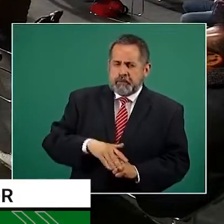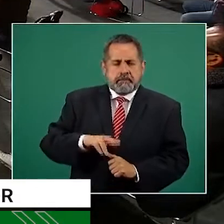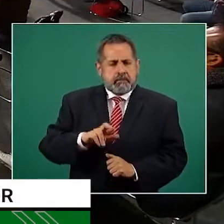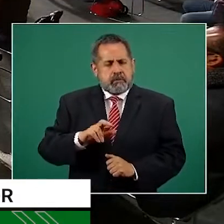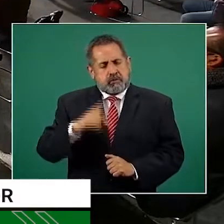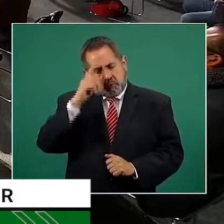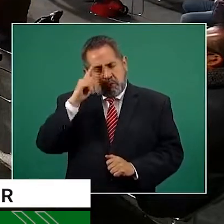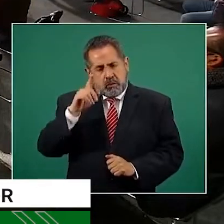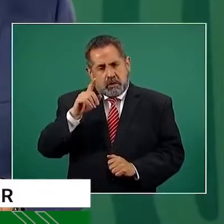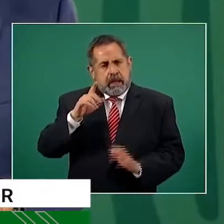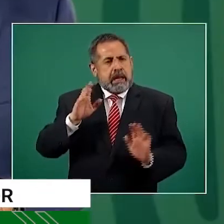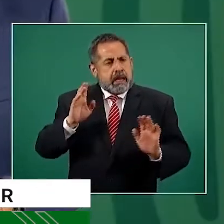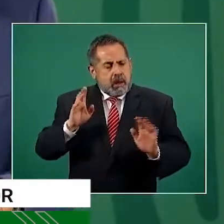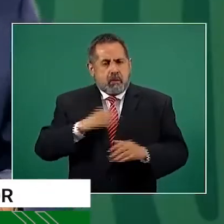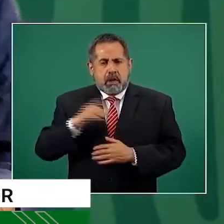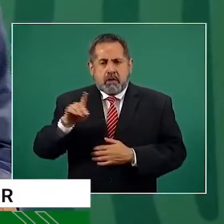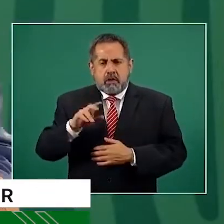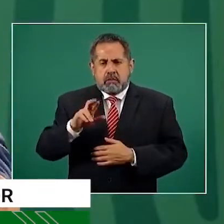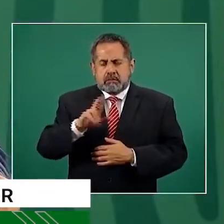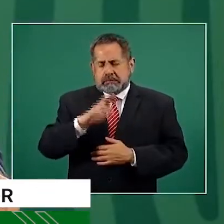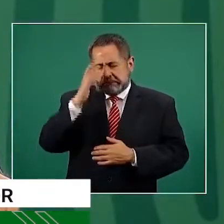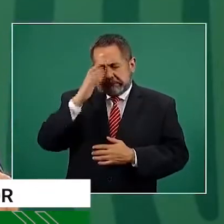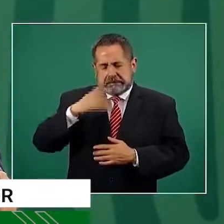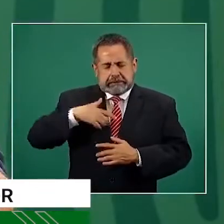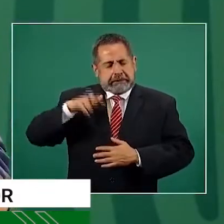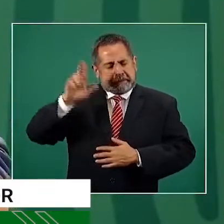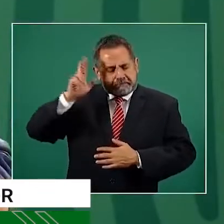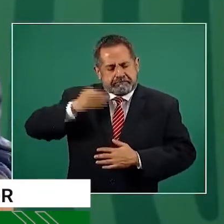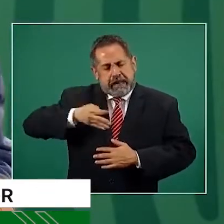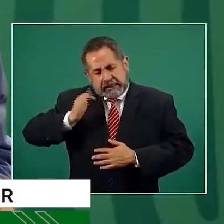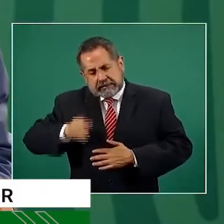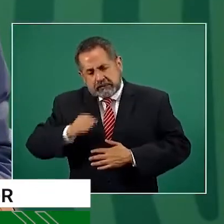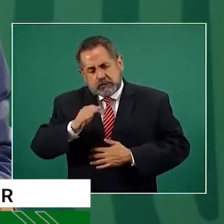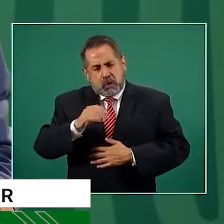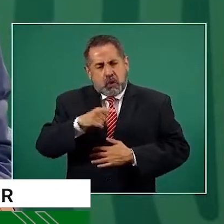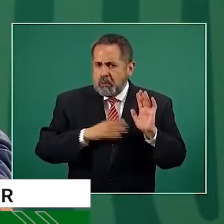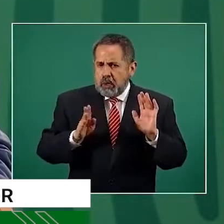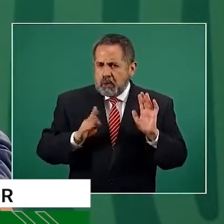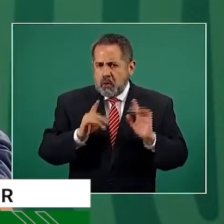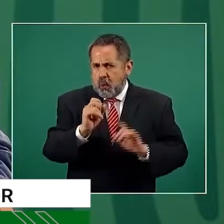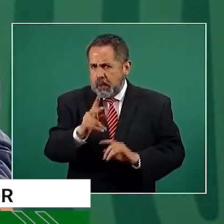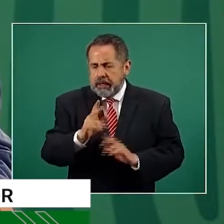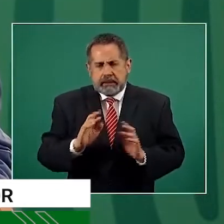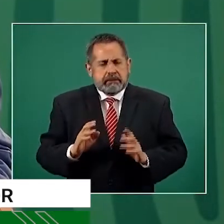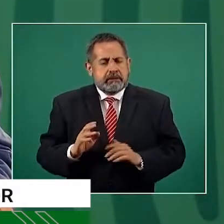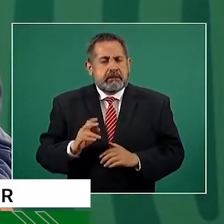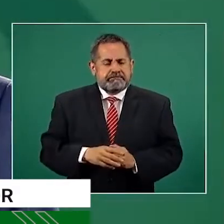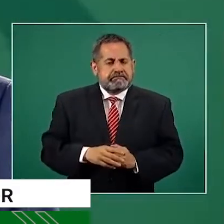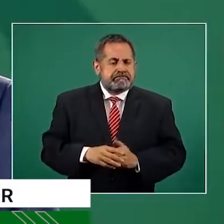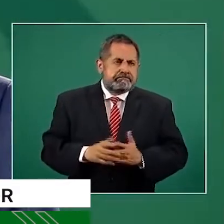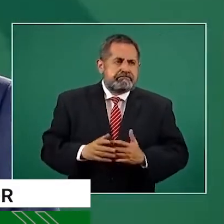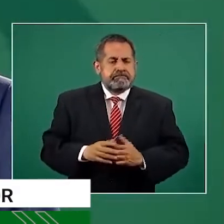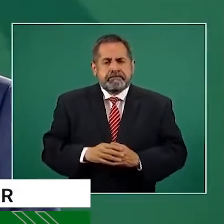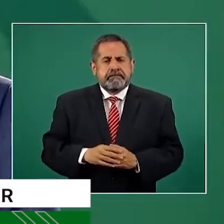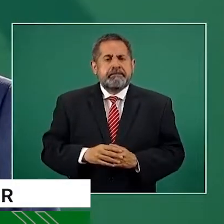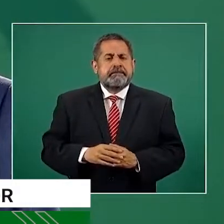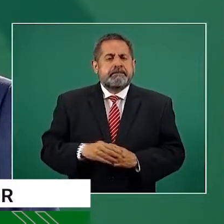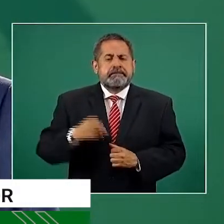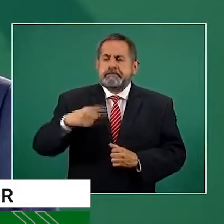reconocer que se cometió un error o más que eso, el que se